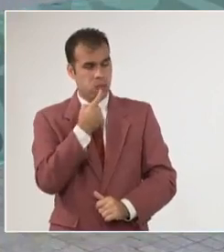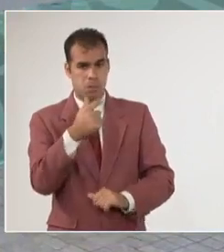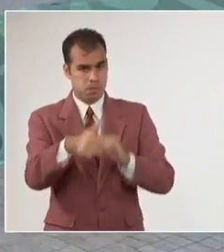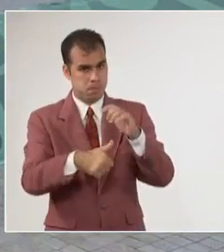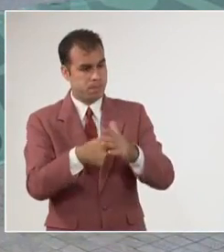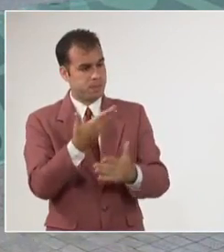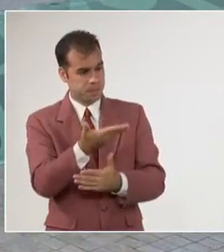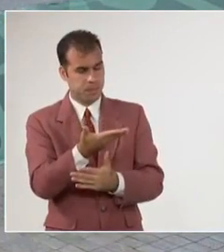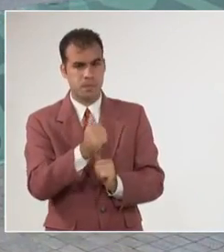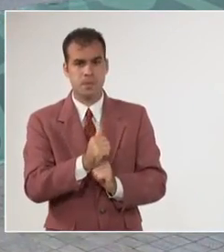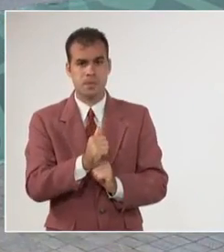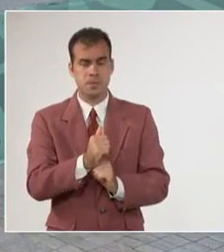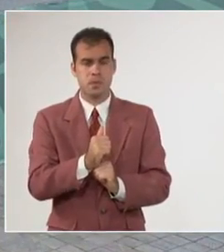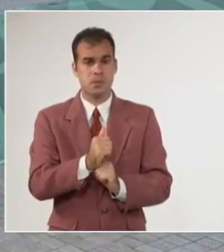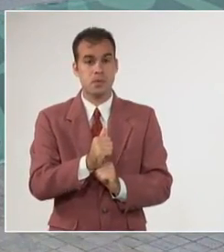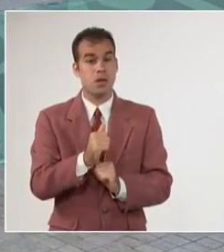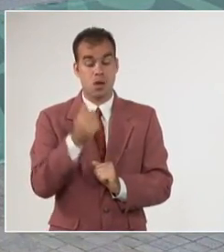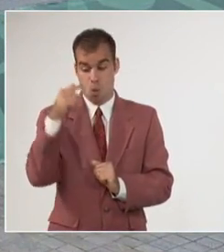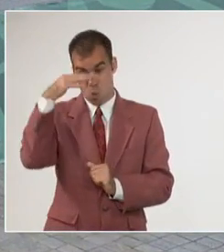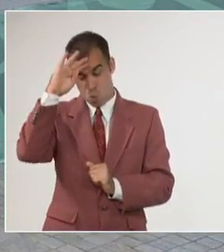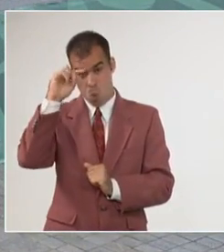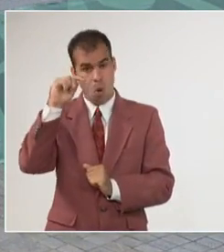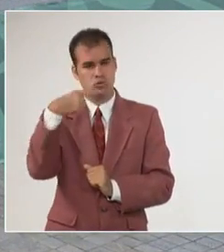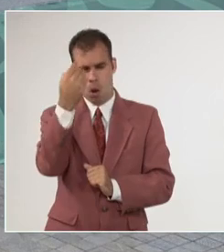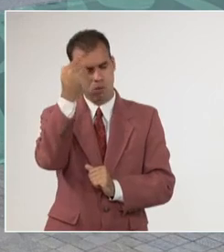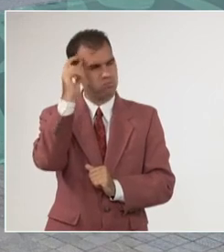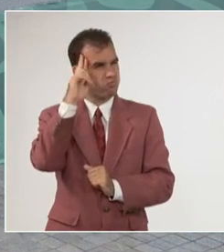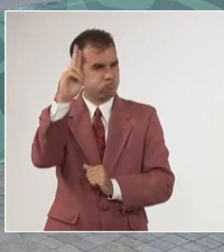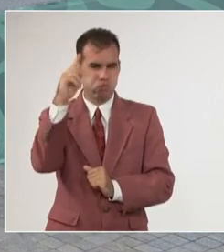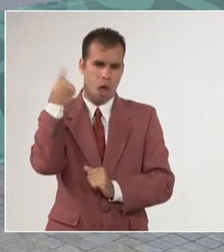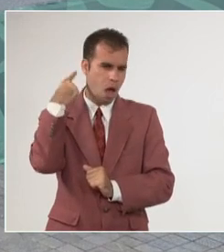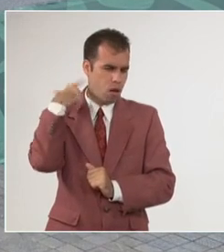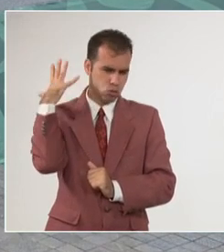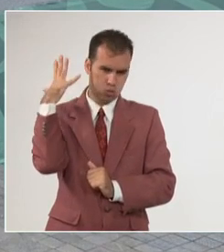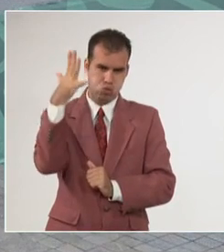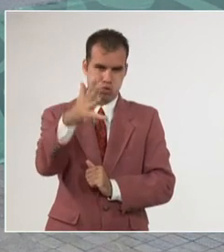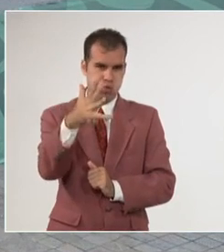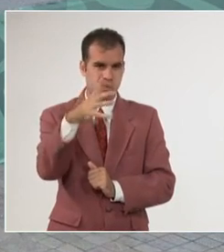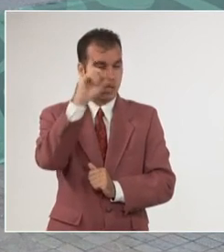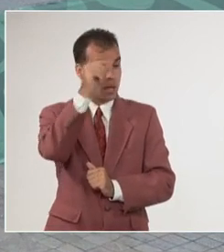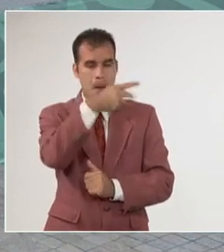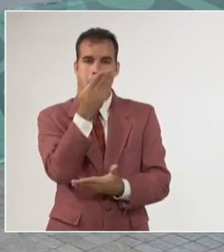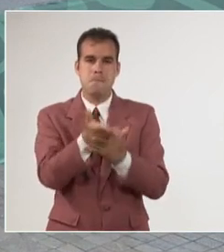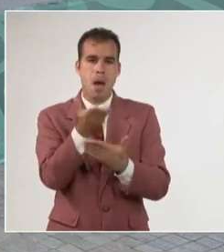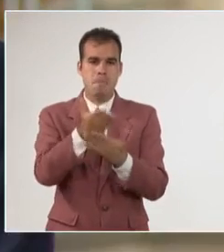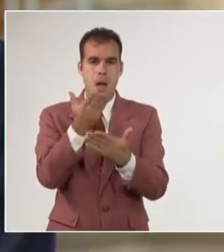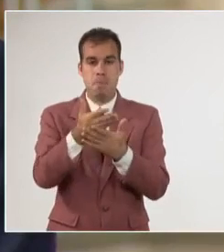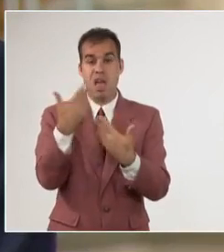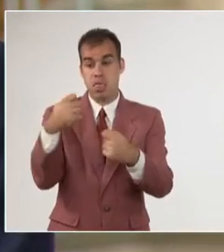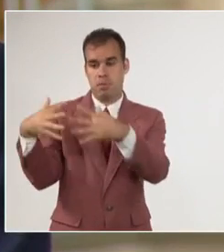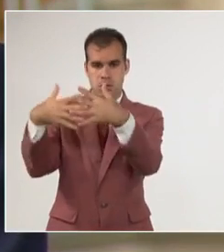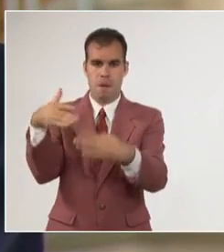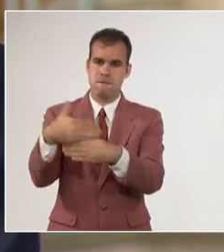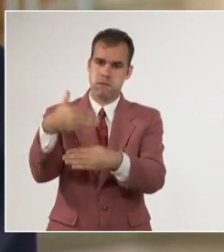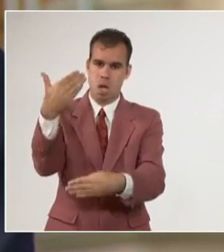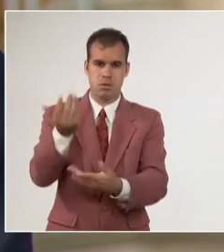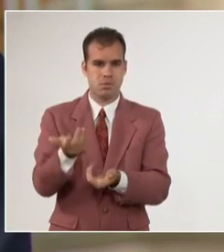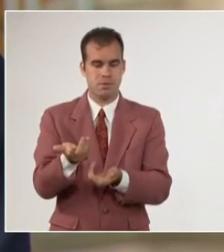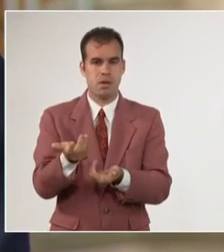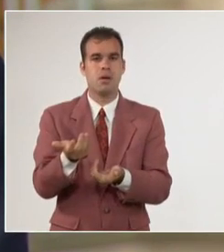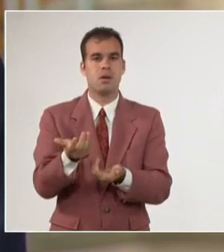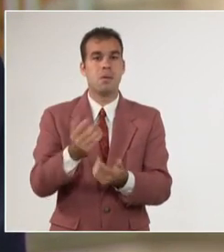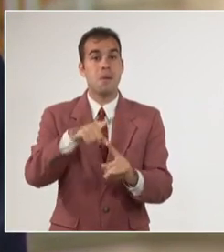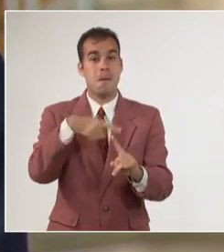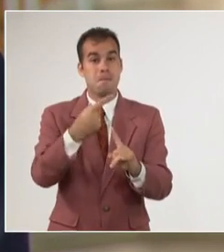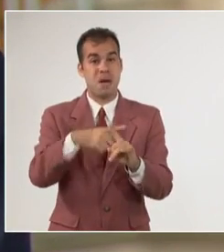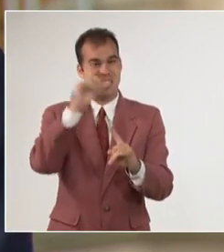que Cuba recordará siempre sus expresiones de apoyo, su permanente reclamo por el levantamiento del bloqueo y porque se convierta el voto anual